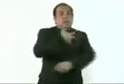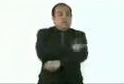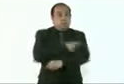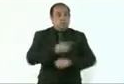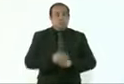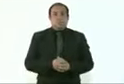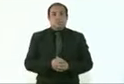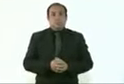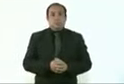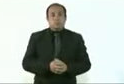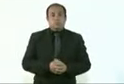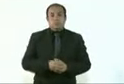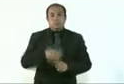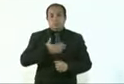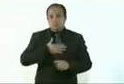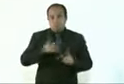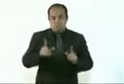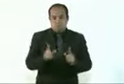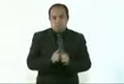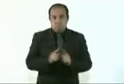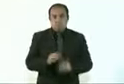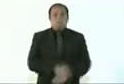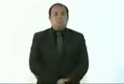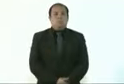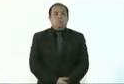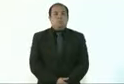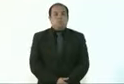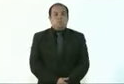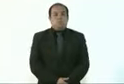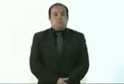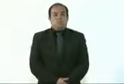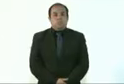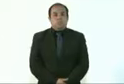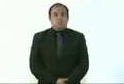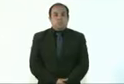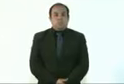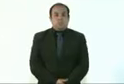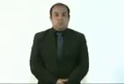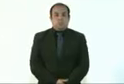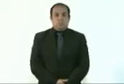vacunación. De mi parte sería todo. Sí, me permite.